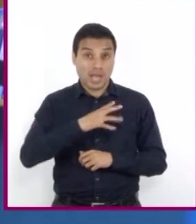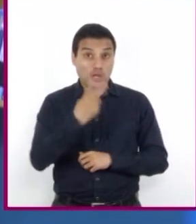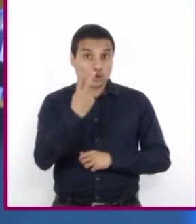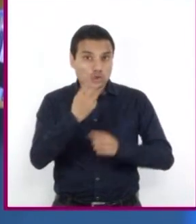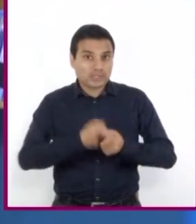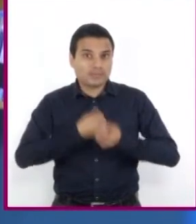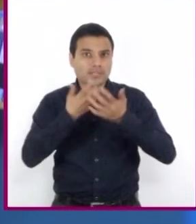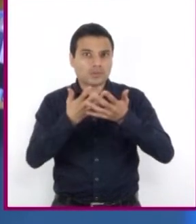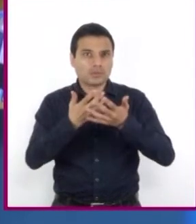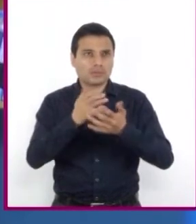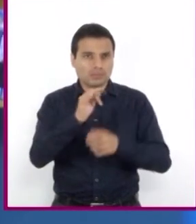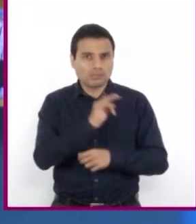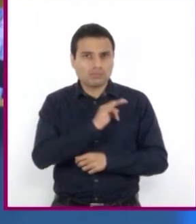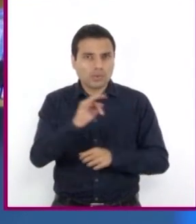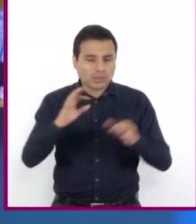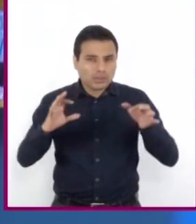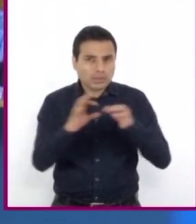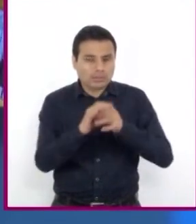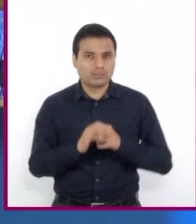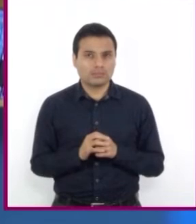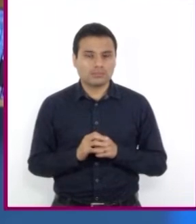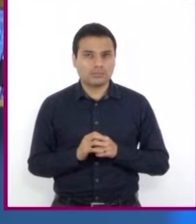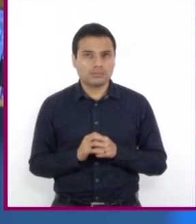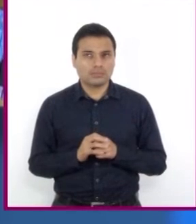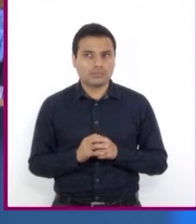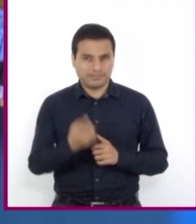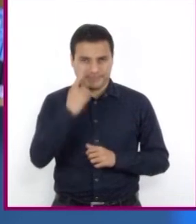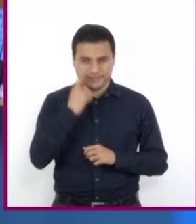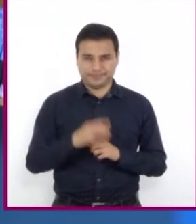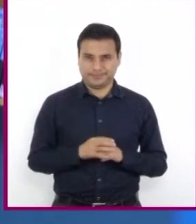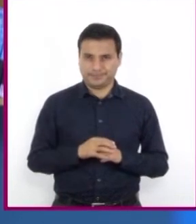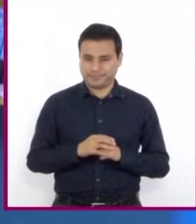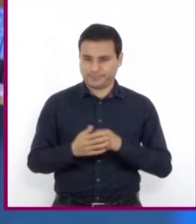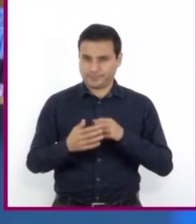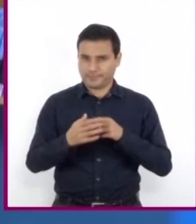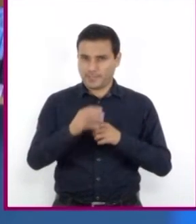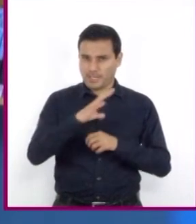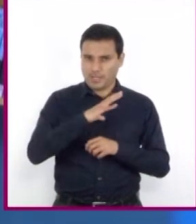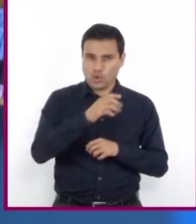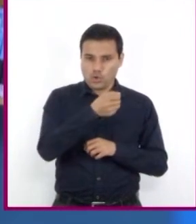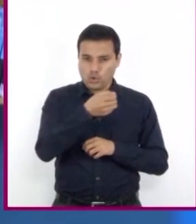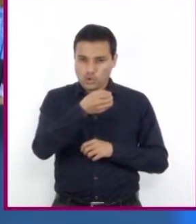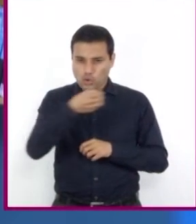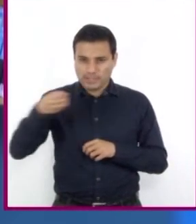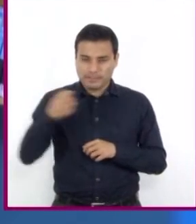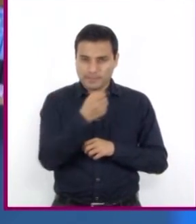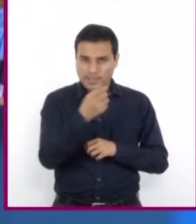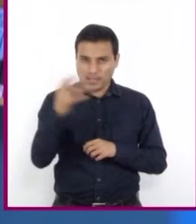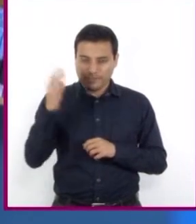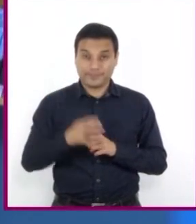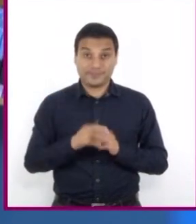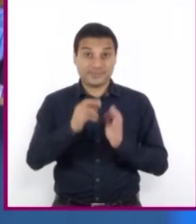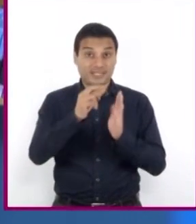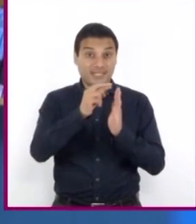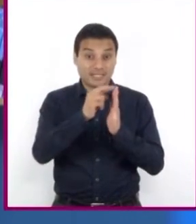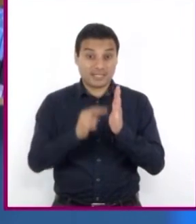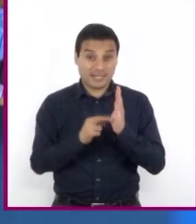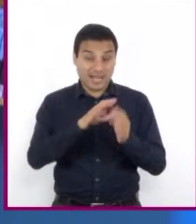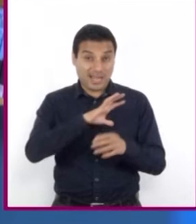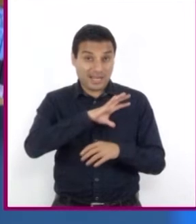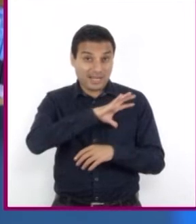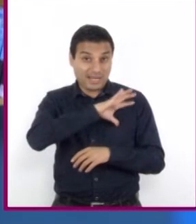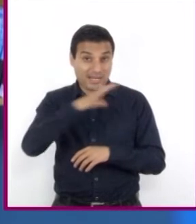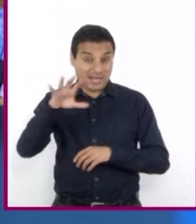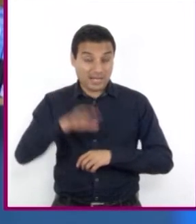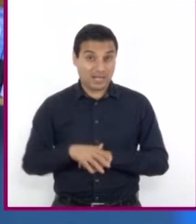una sucesión, analicemos la siguiente sucesión y determinemos si las reglas generales que se encuentran